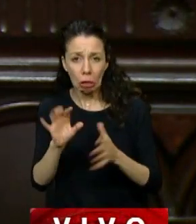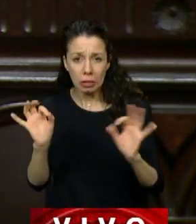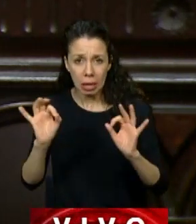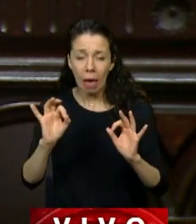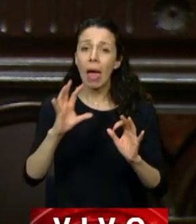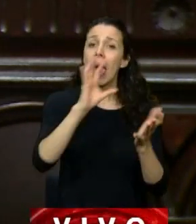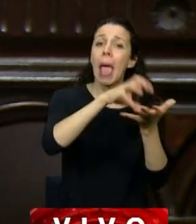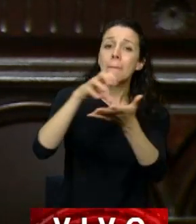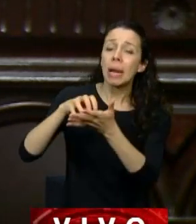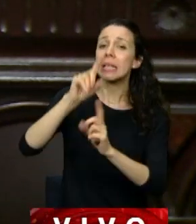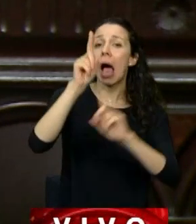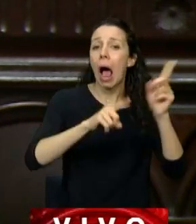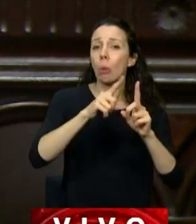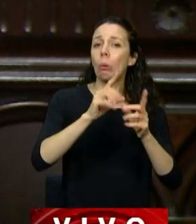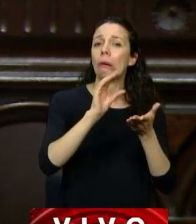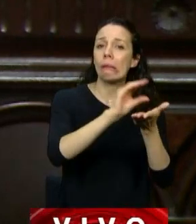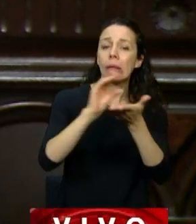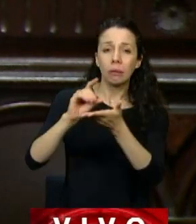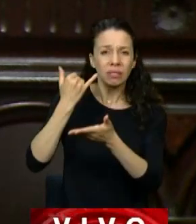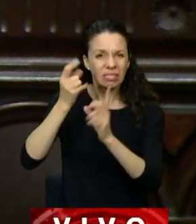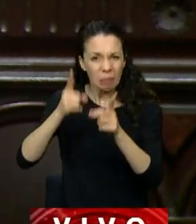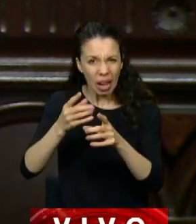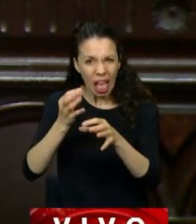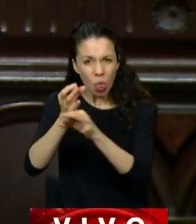y por otro lado se bajan los recursos de la educación.